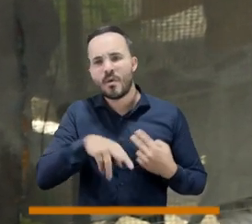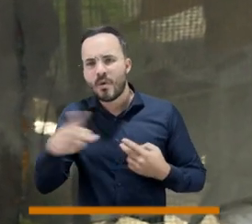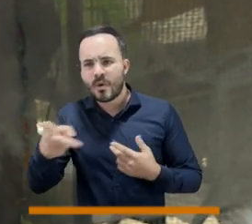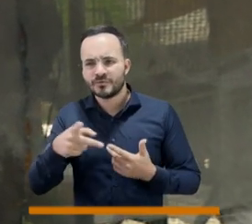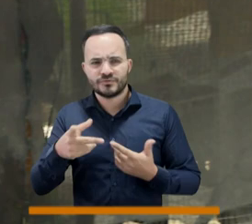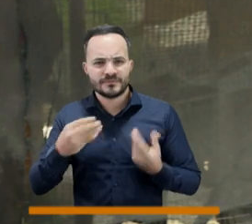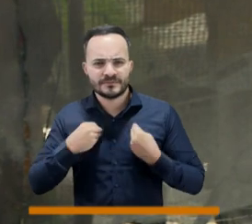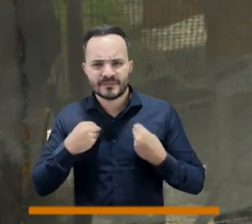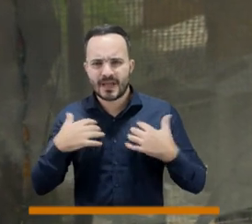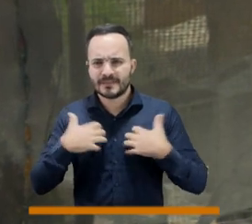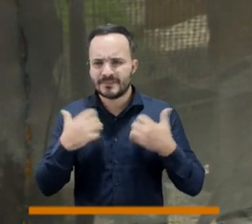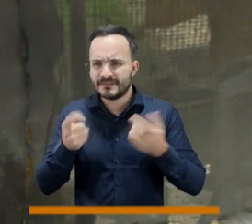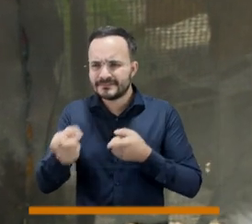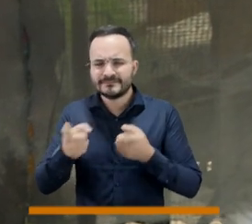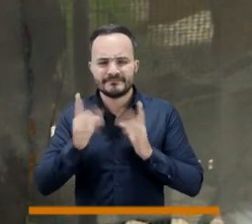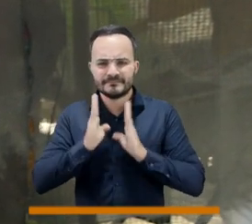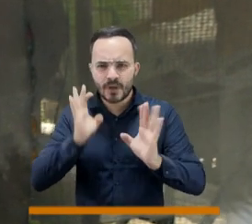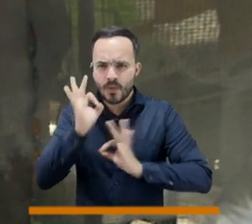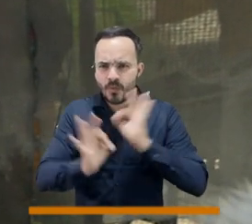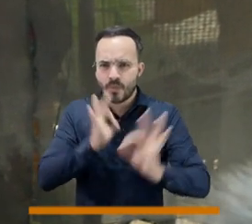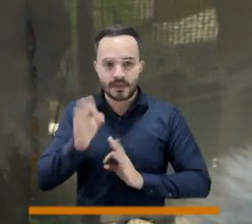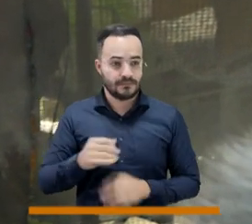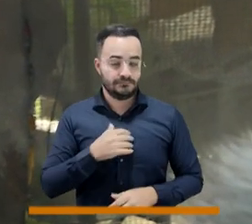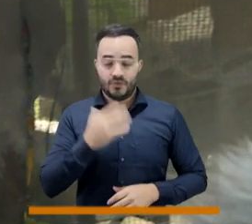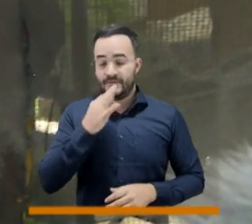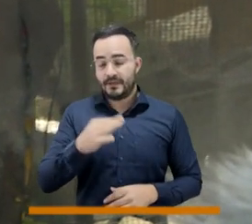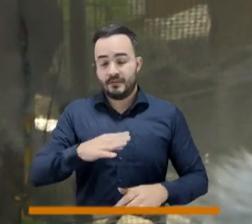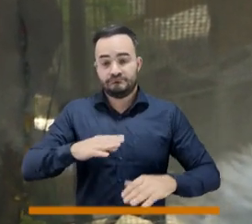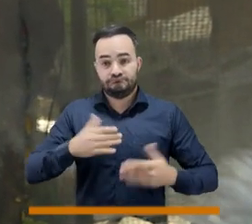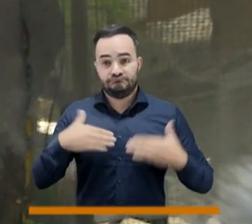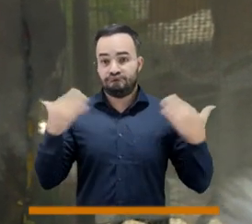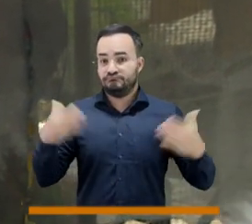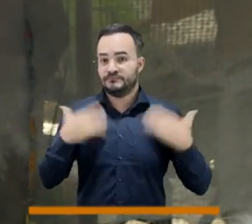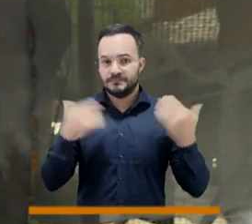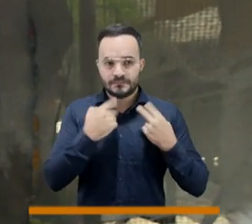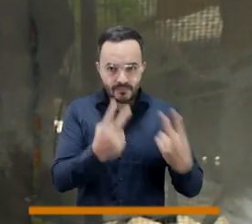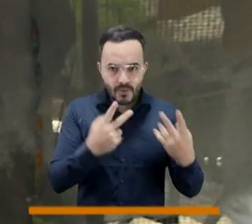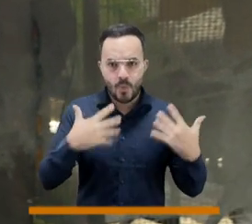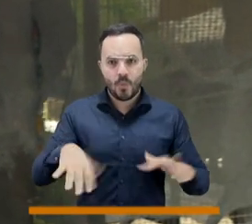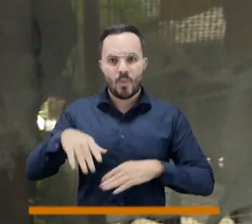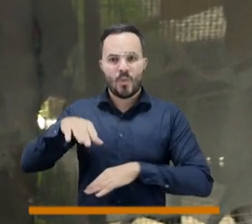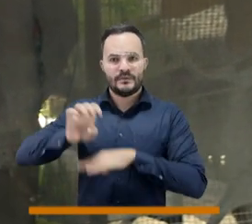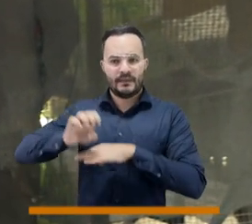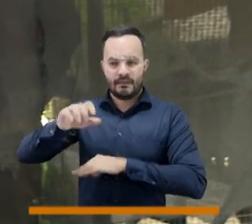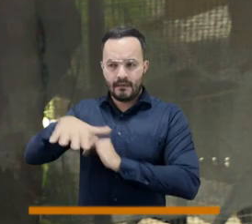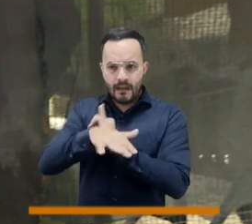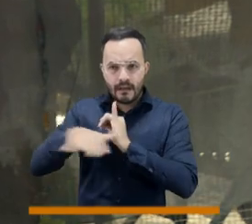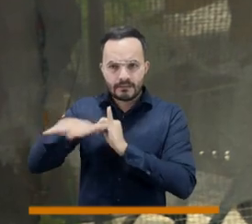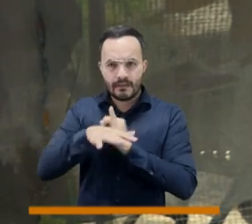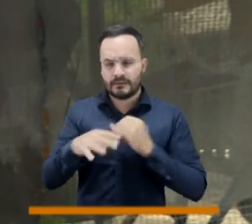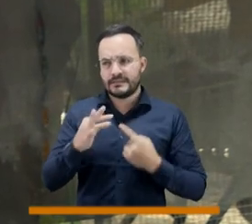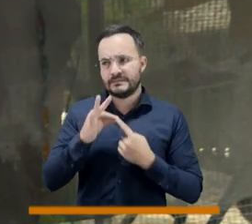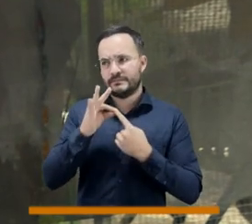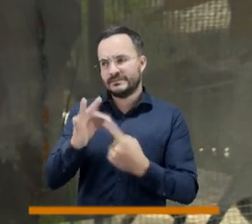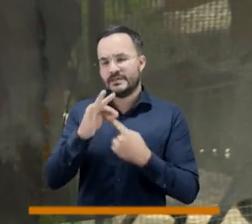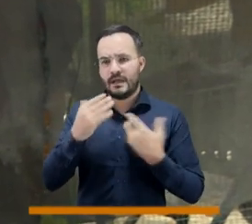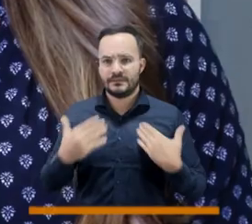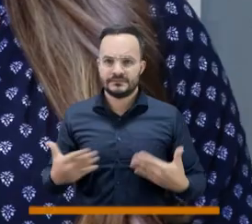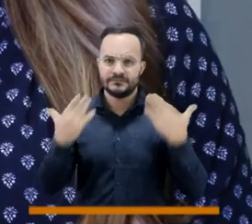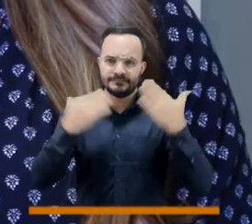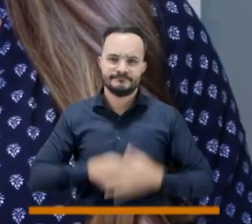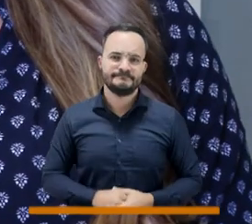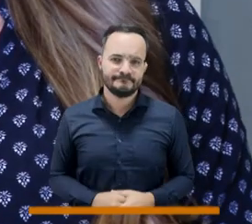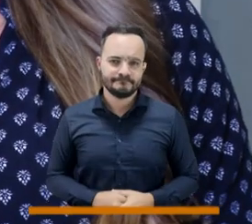esa fauna. Entonces estoy supremamente complacida de conocerlo y saber que lo que está haciendo hoy el área metropolitana es supremamente